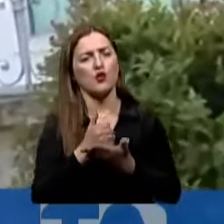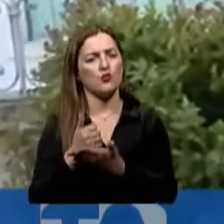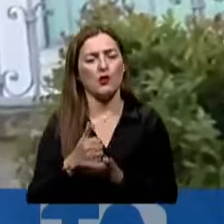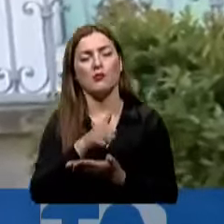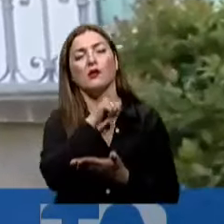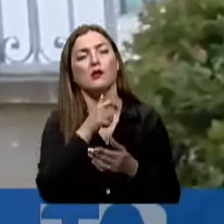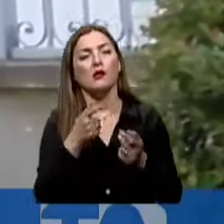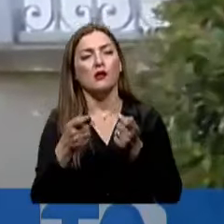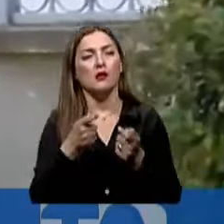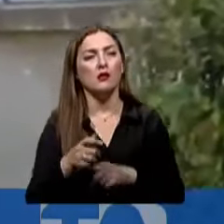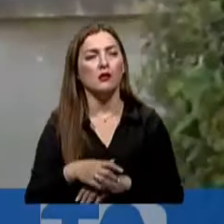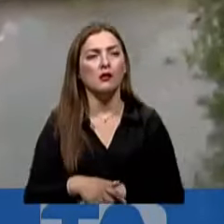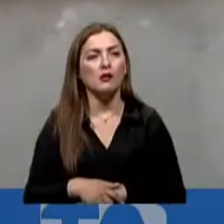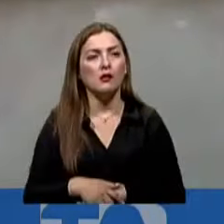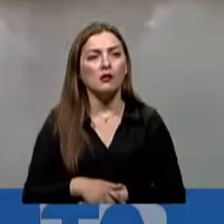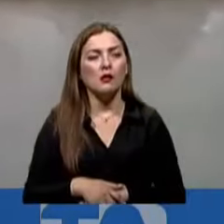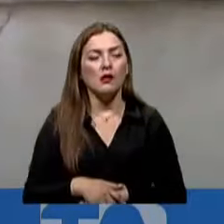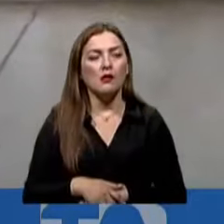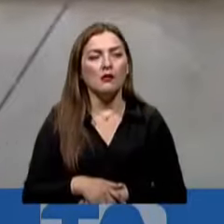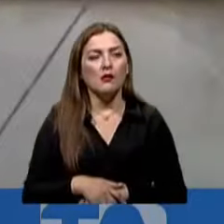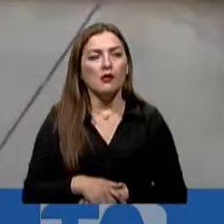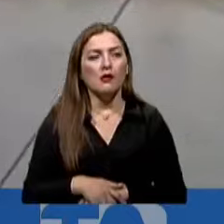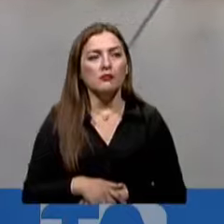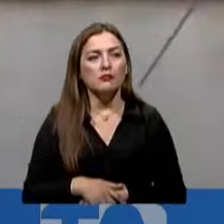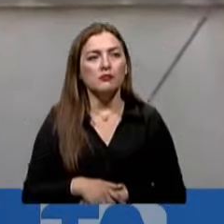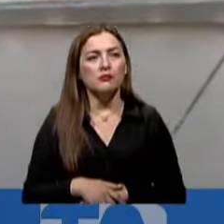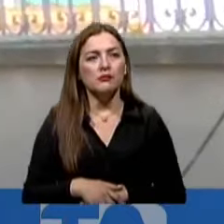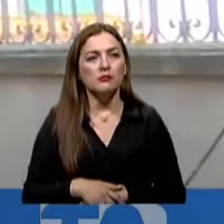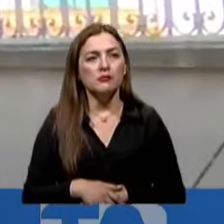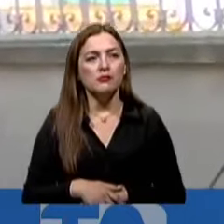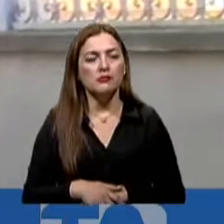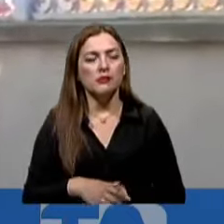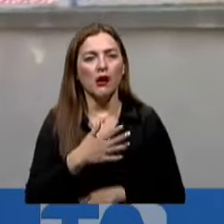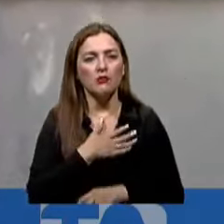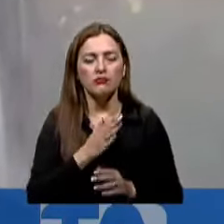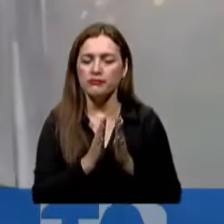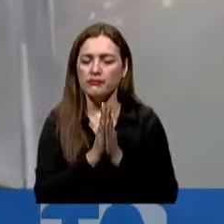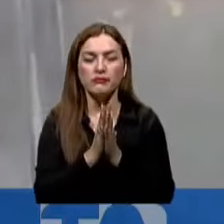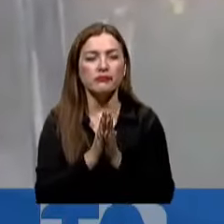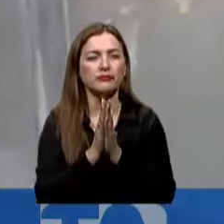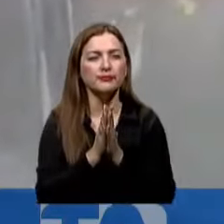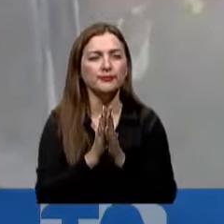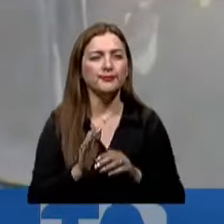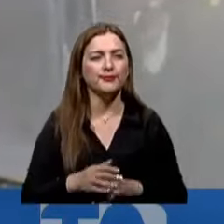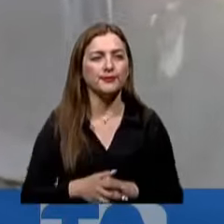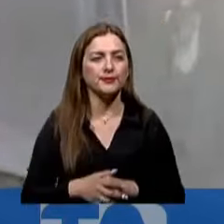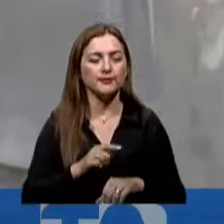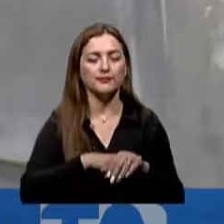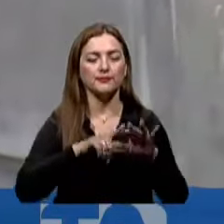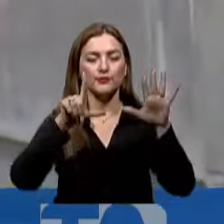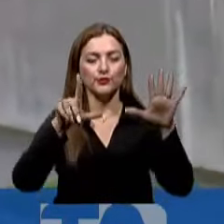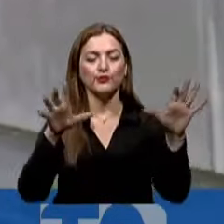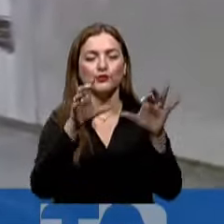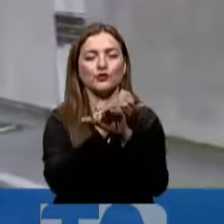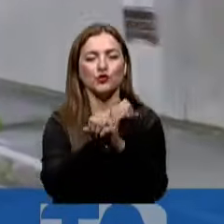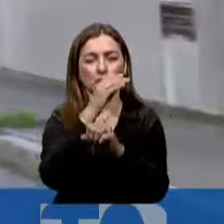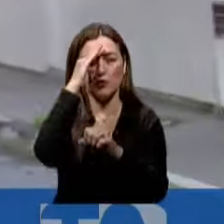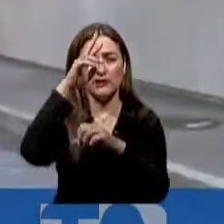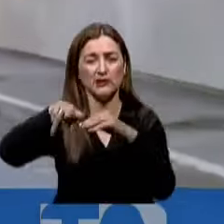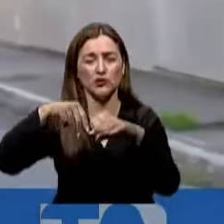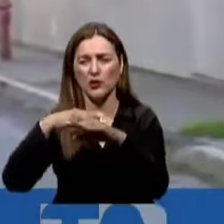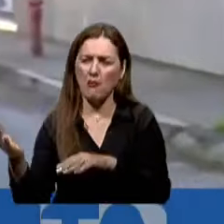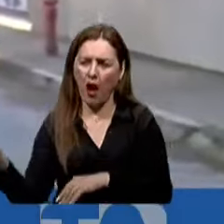delincuencia en que estamos nosotros viviendo Entonces yo de mi parte les ruego que a las que se dé a las 7 de la noche una vueltita